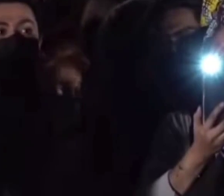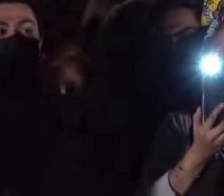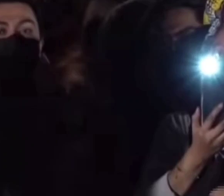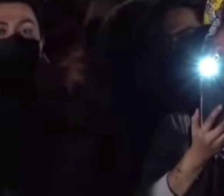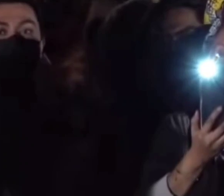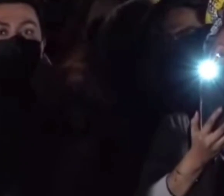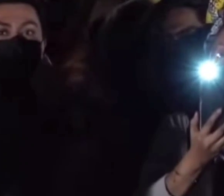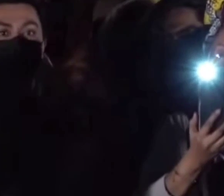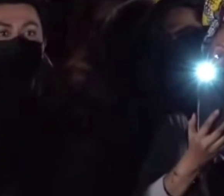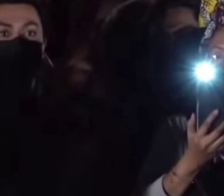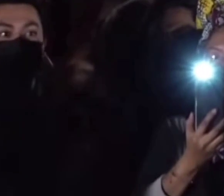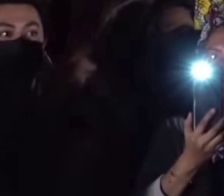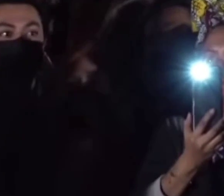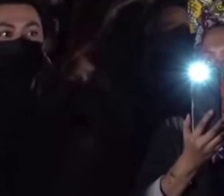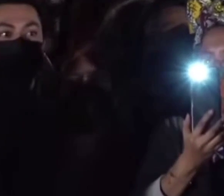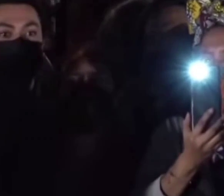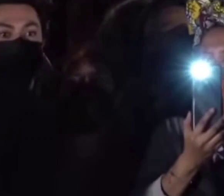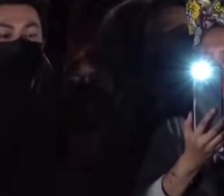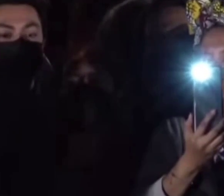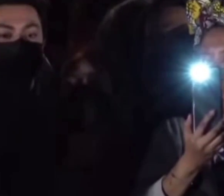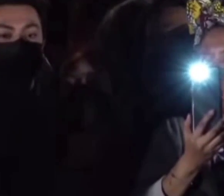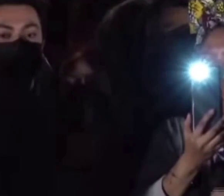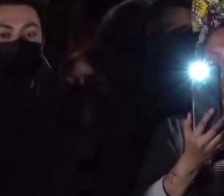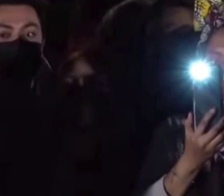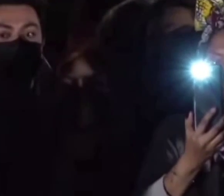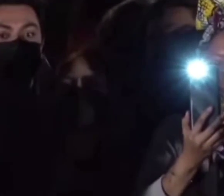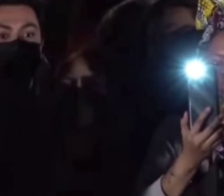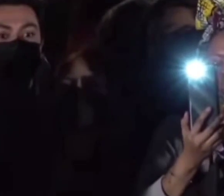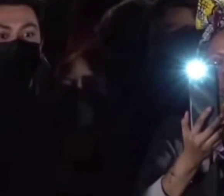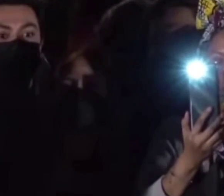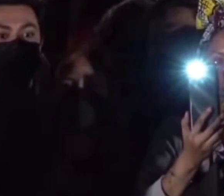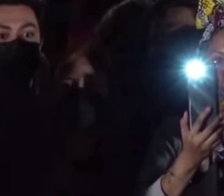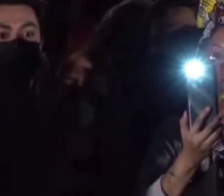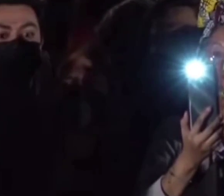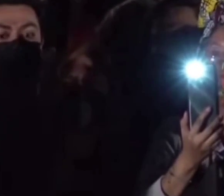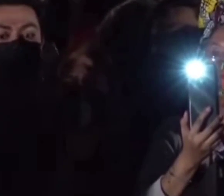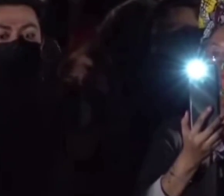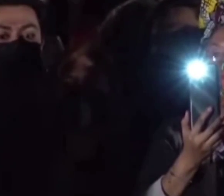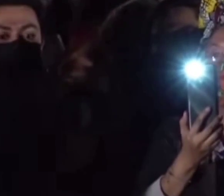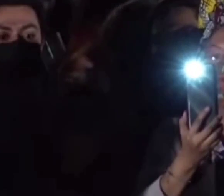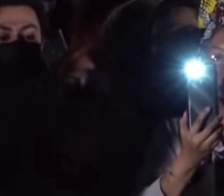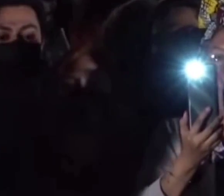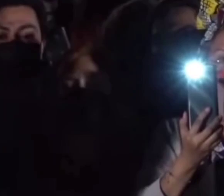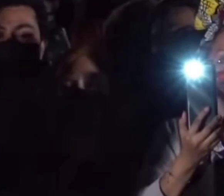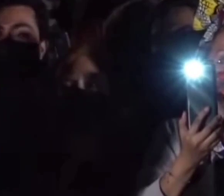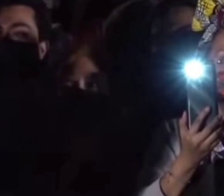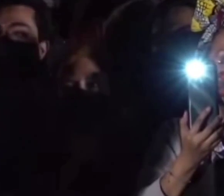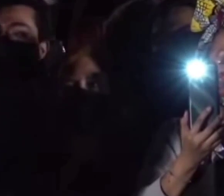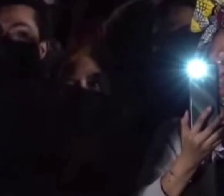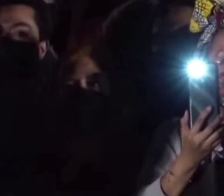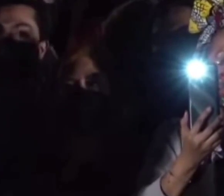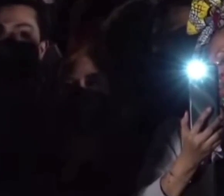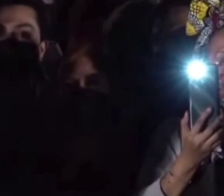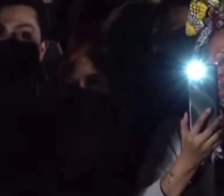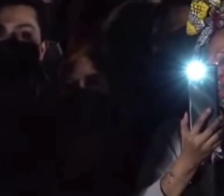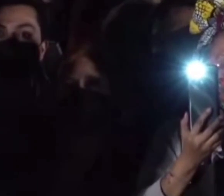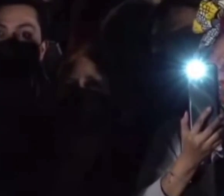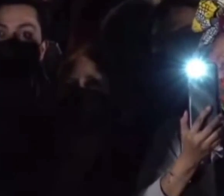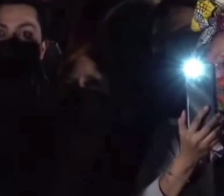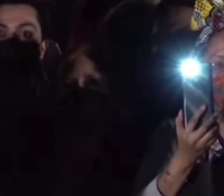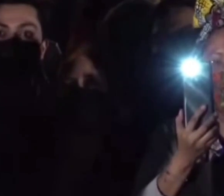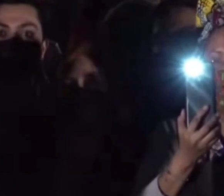el mundo, en nuestro país y particularmente en la ciudad. Son casi 2 años,